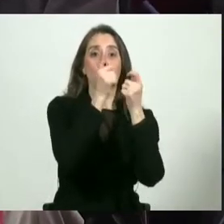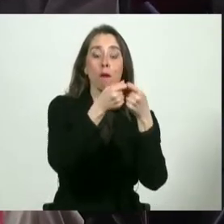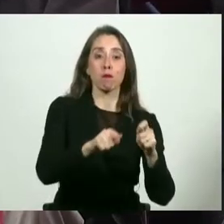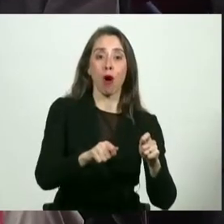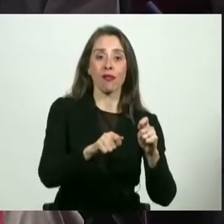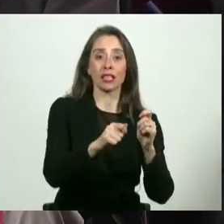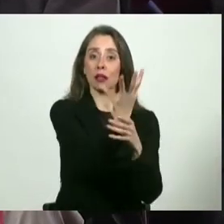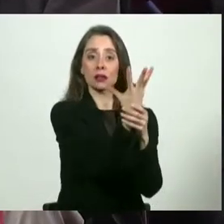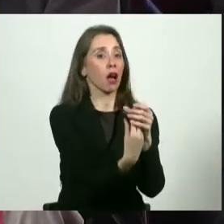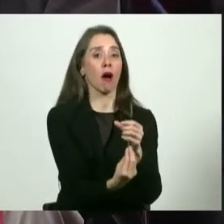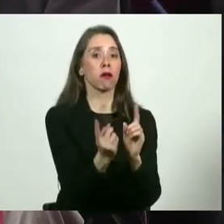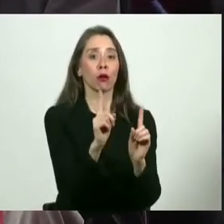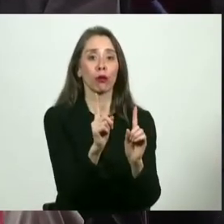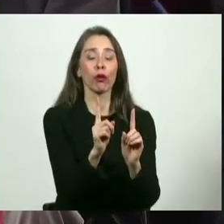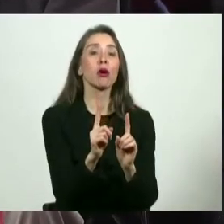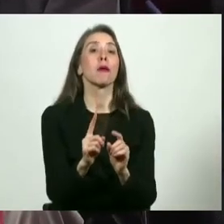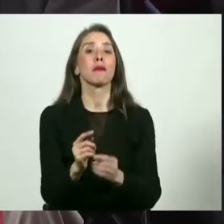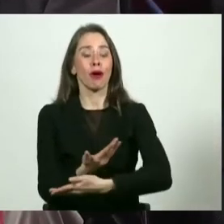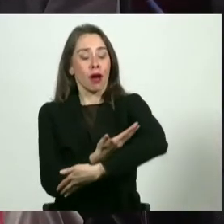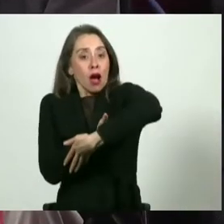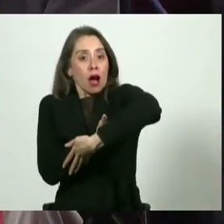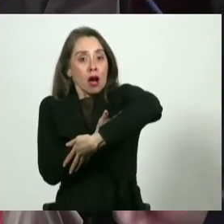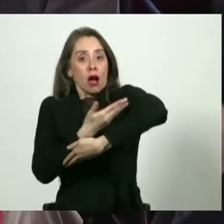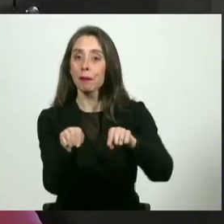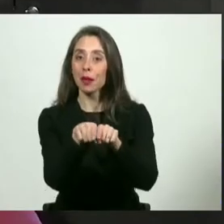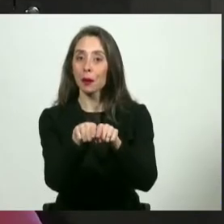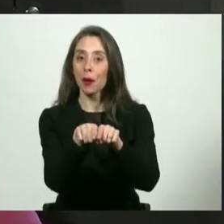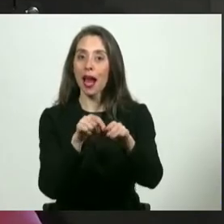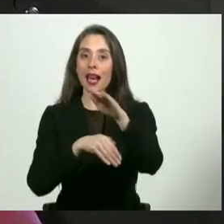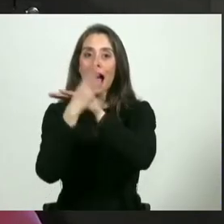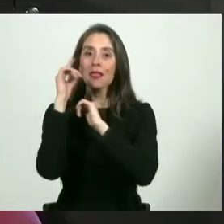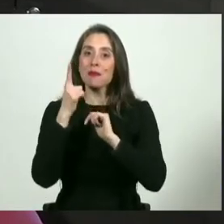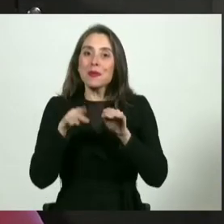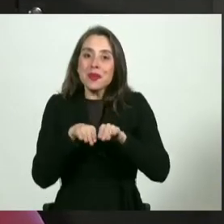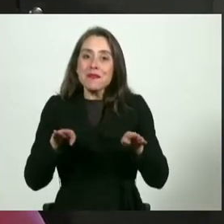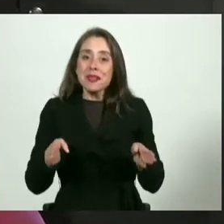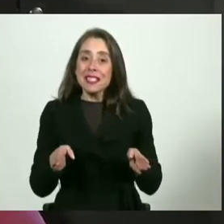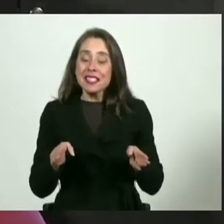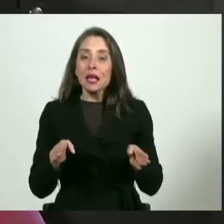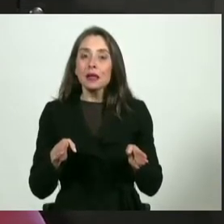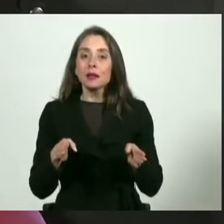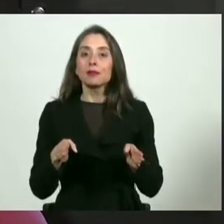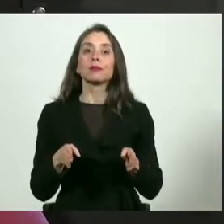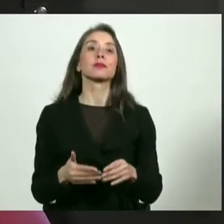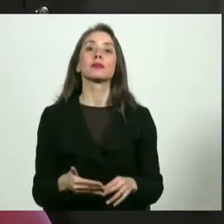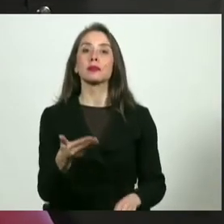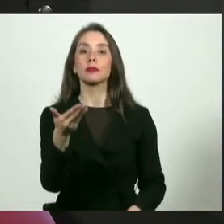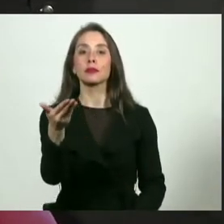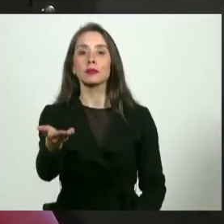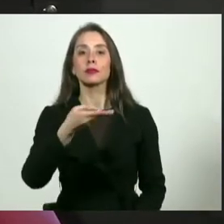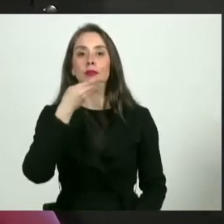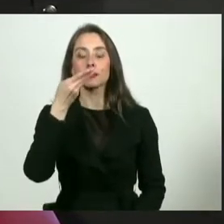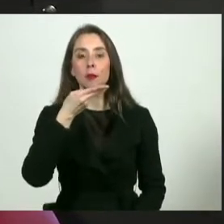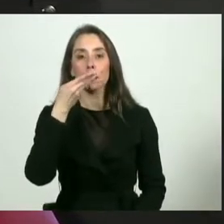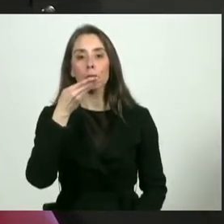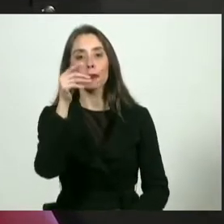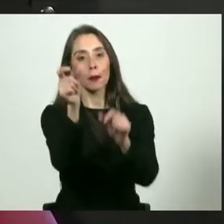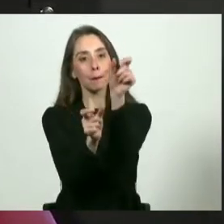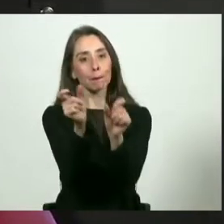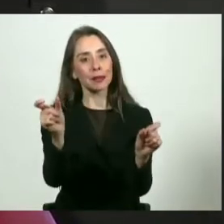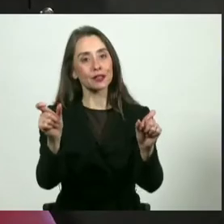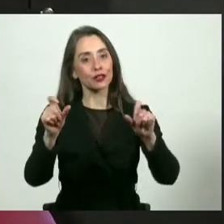atención temprana que no está garantizada. Entonces las familias tienen que pagar. Se empiezan a empobrecer, no es que, o sea, el